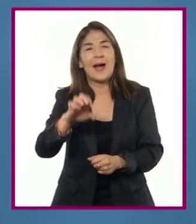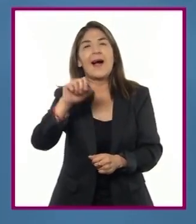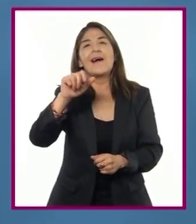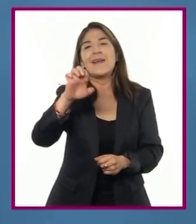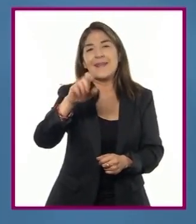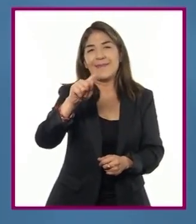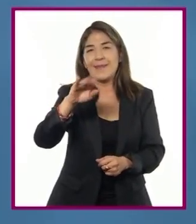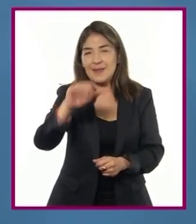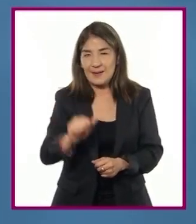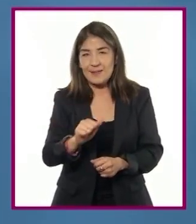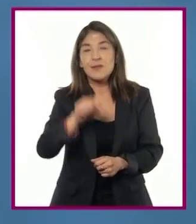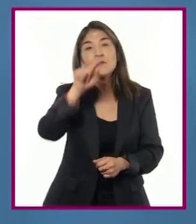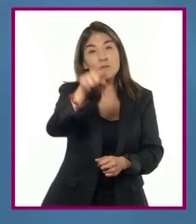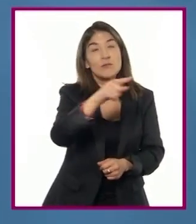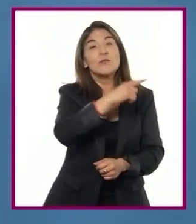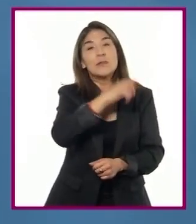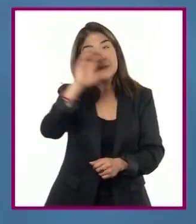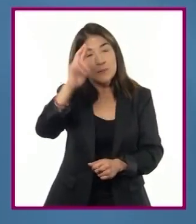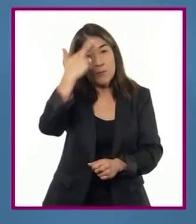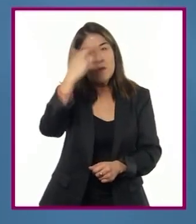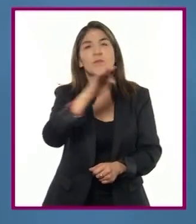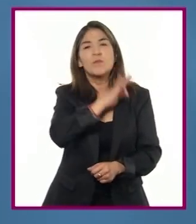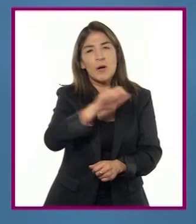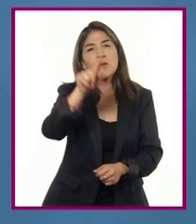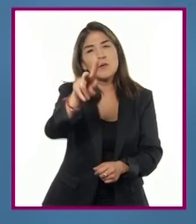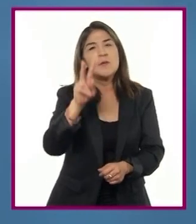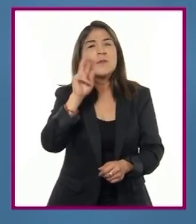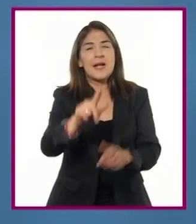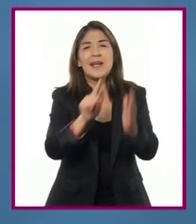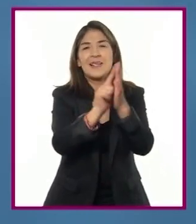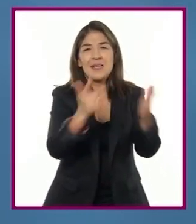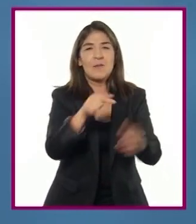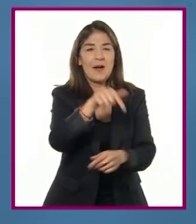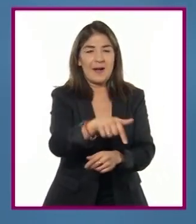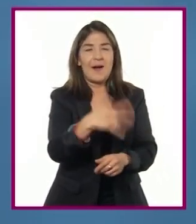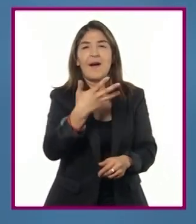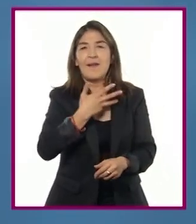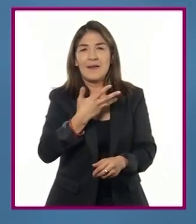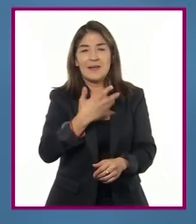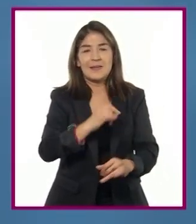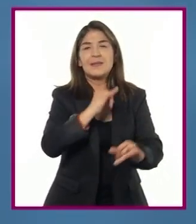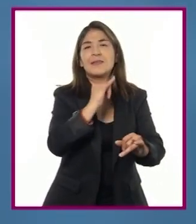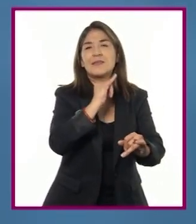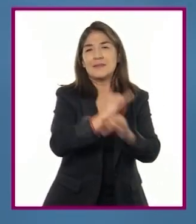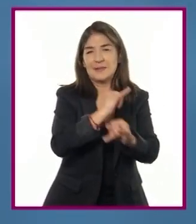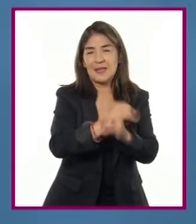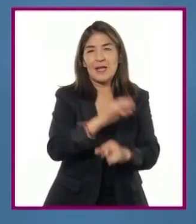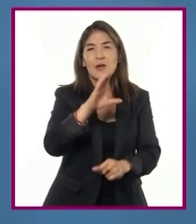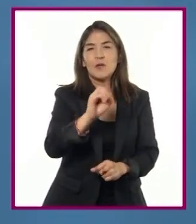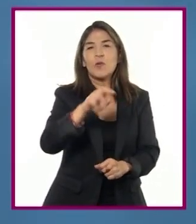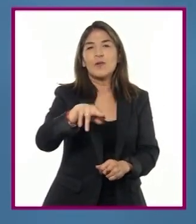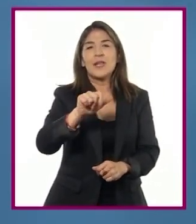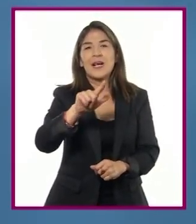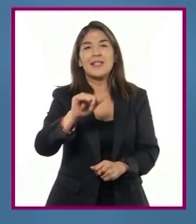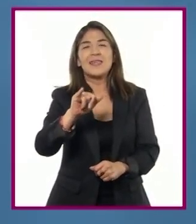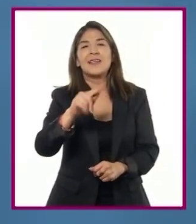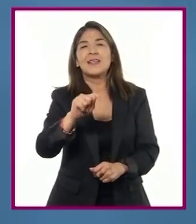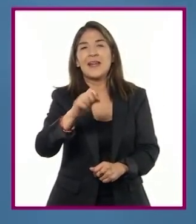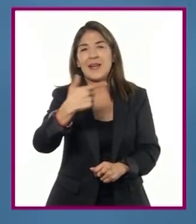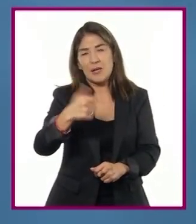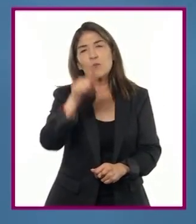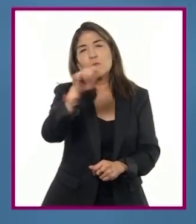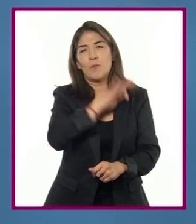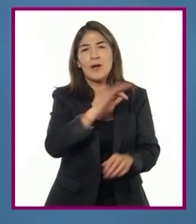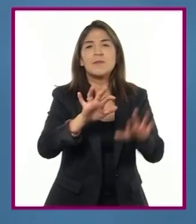Ética. Recuerden que pueden consultar los libros digitales que se encuentran en la página de CONALITEC y no olviden